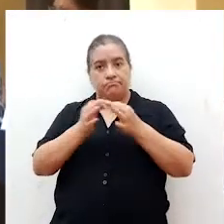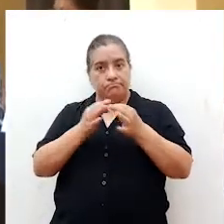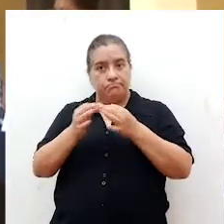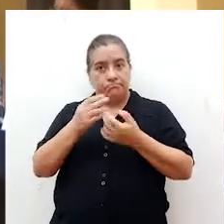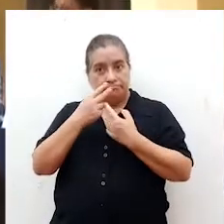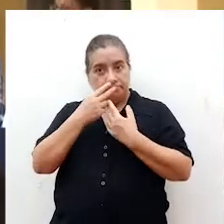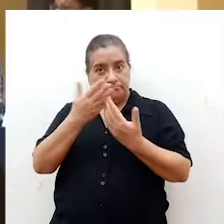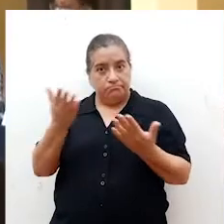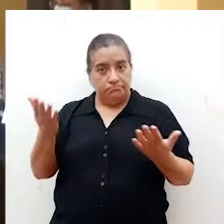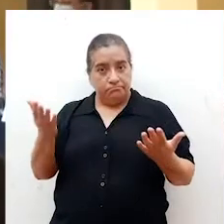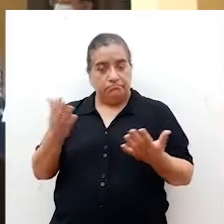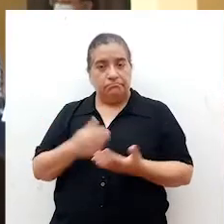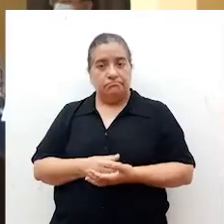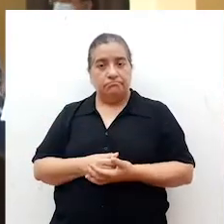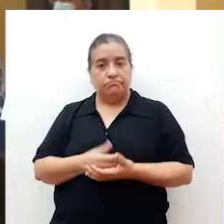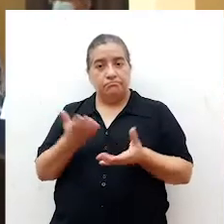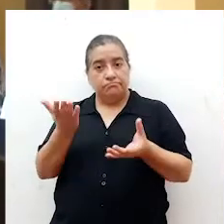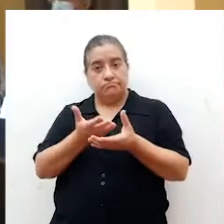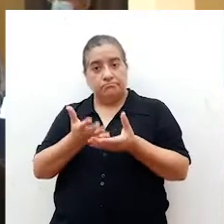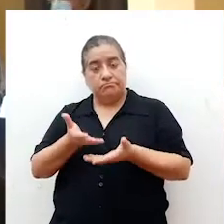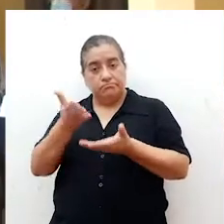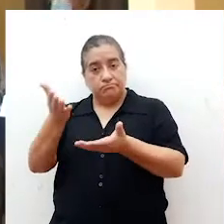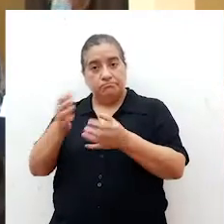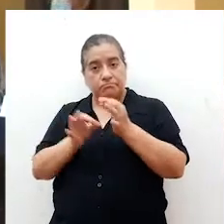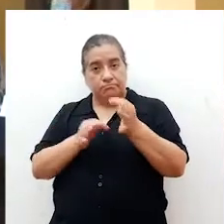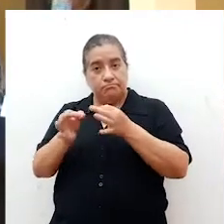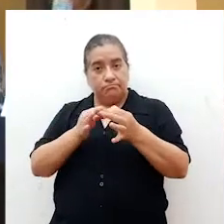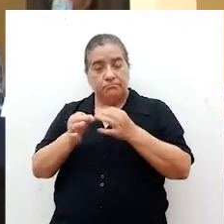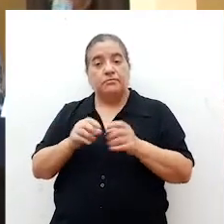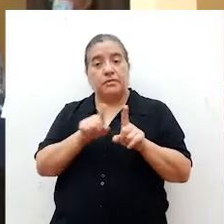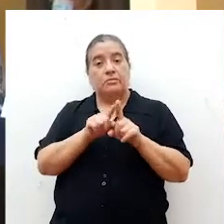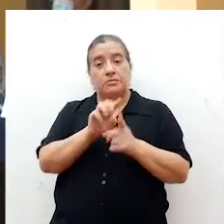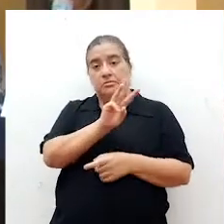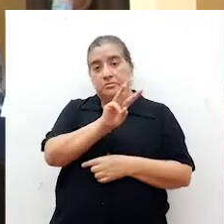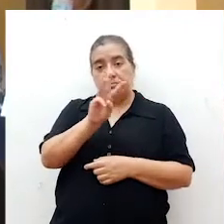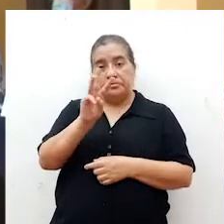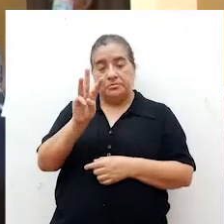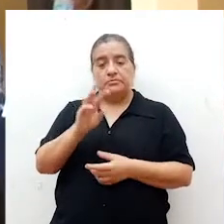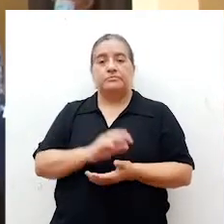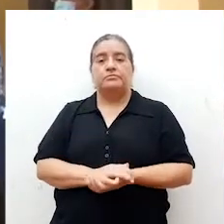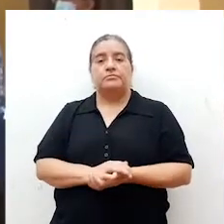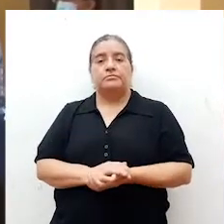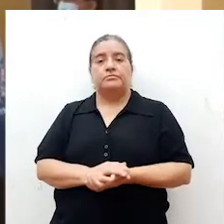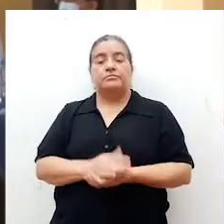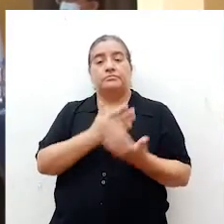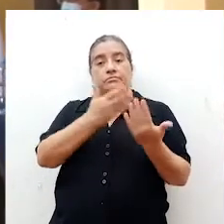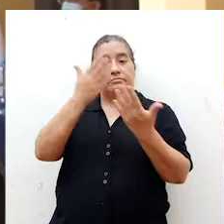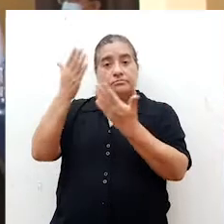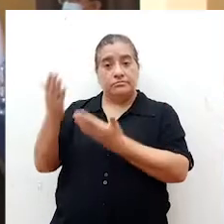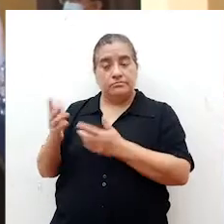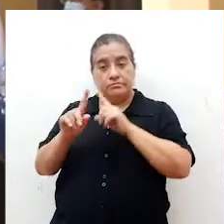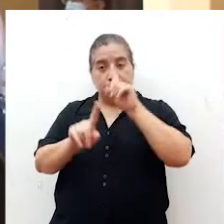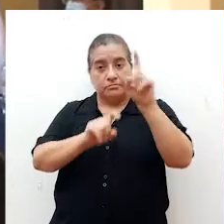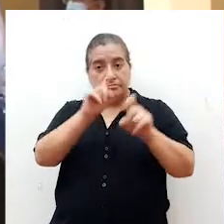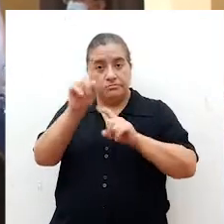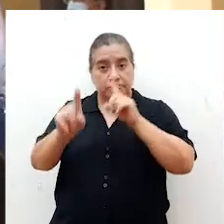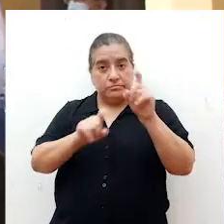cumplido gran parte de este trabajo que ahora podemos ver en físico, ya lo dijo el doctor, también en la página